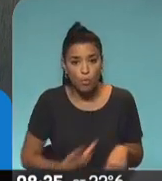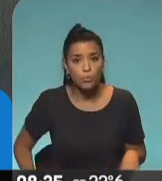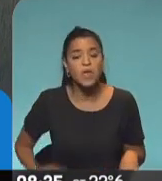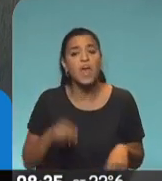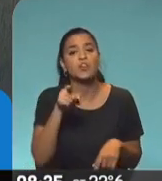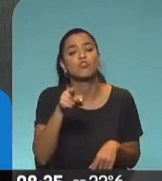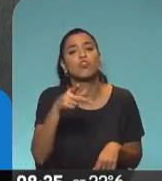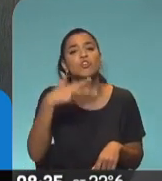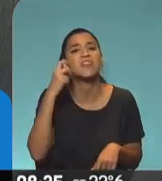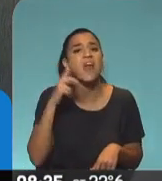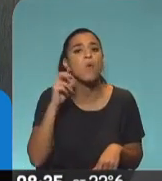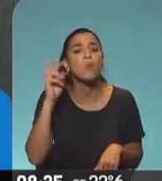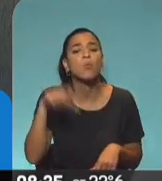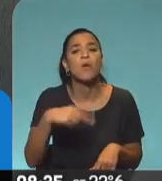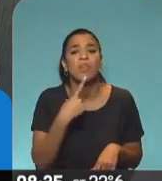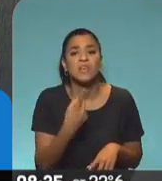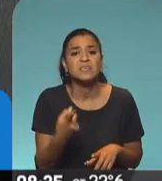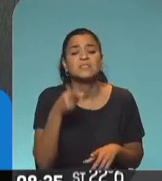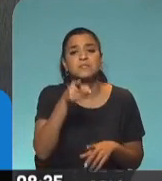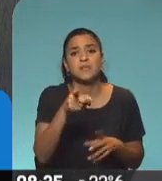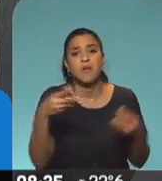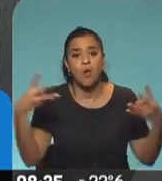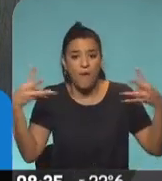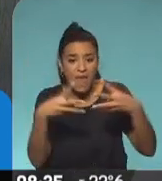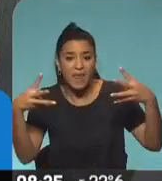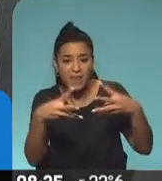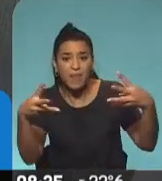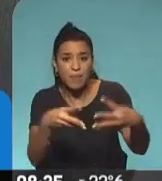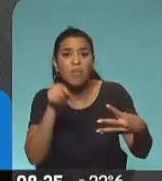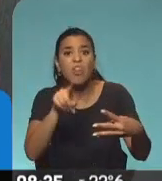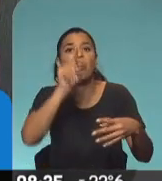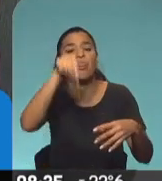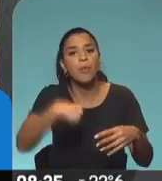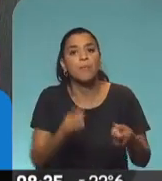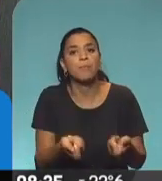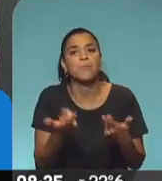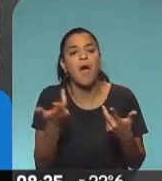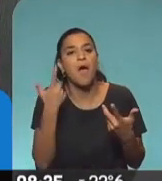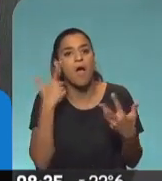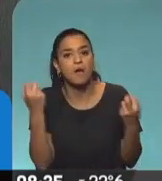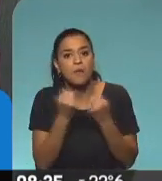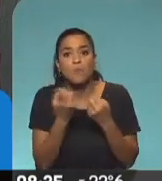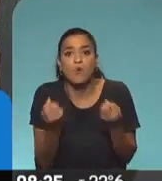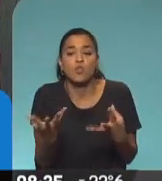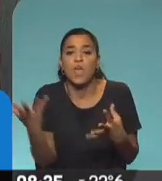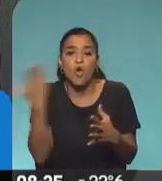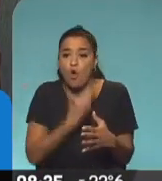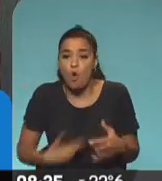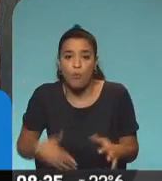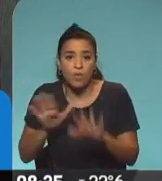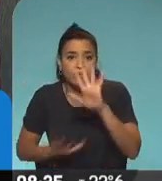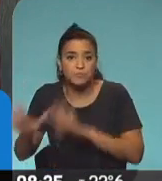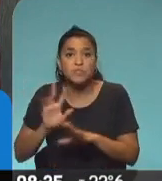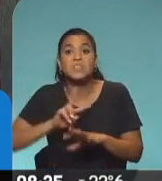Netanyahu utiliza precisamente el enfrentamiento bélico para generar algún tipo de consenso ante la dificultad de formar gobierno, ¿no? Recordemos que está en el segundo